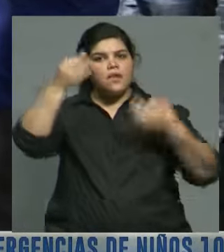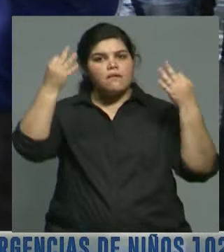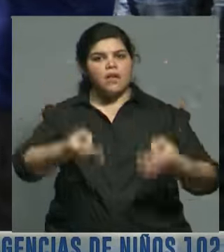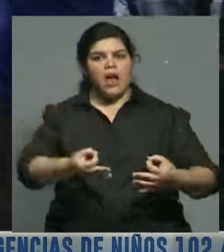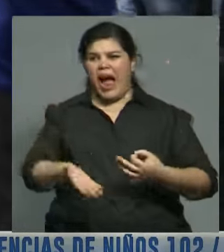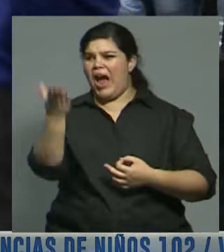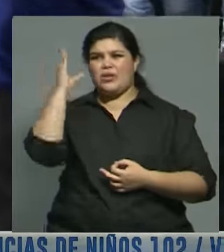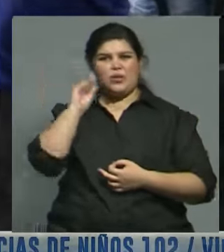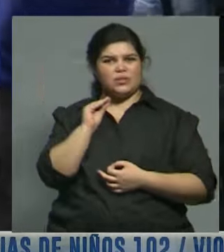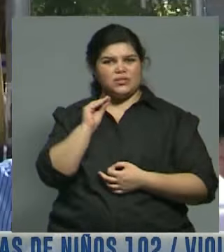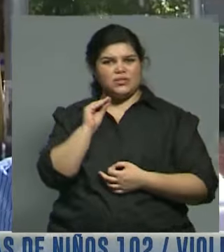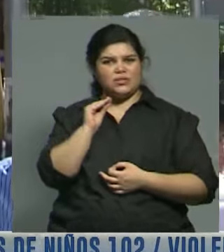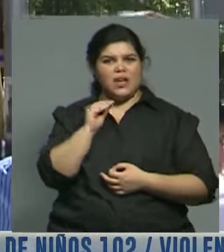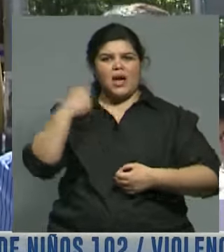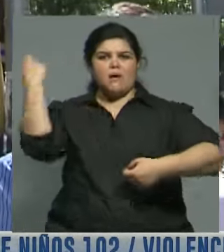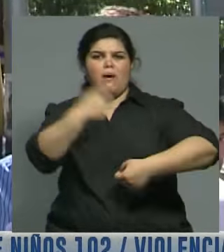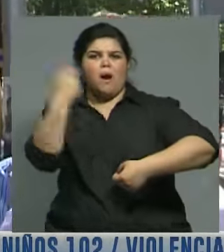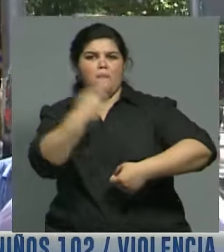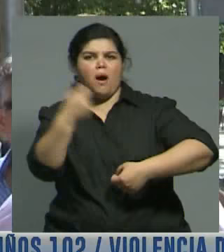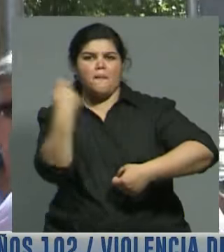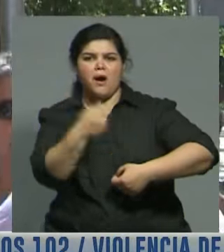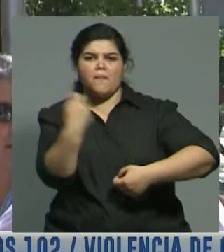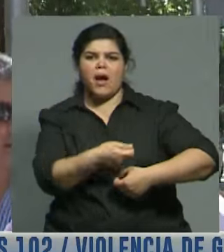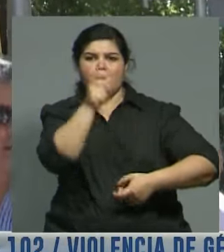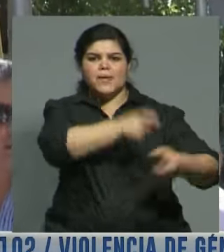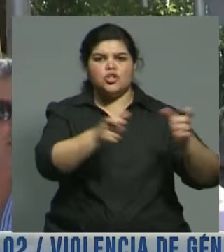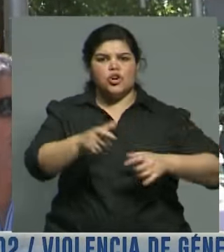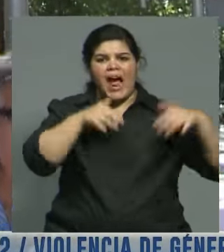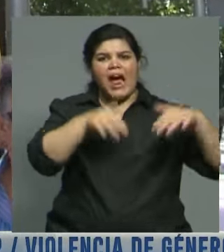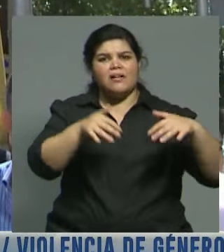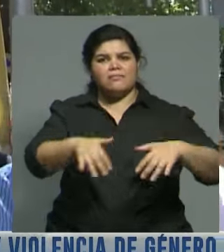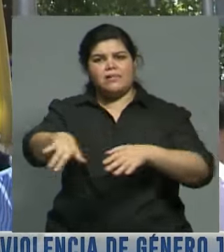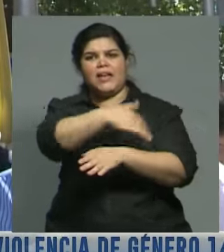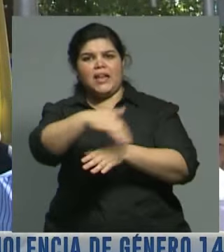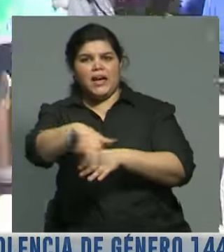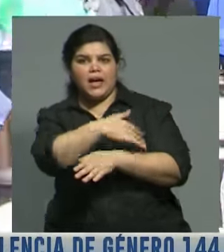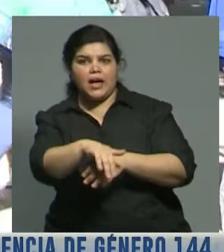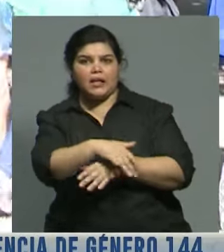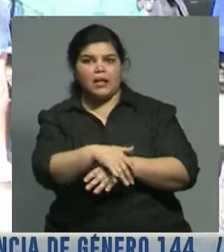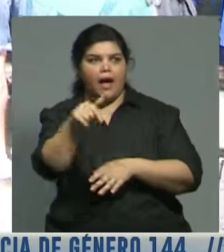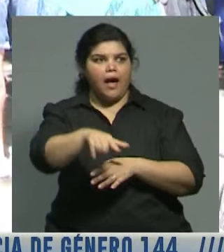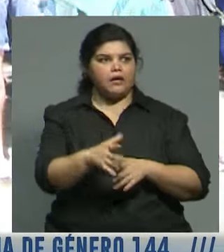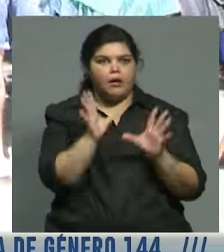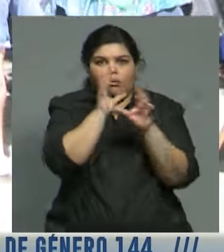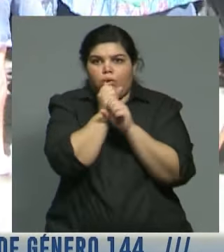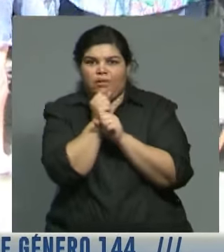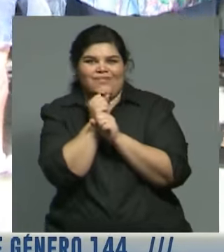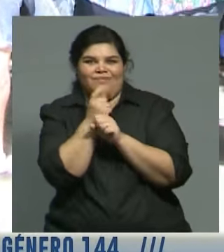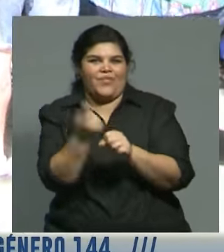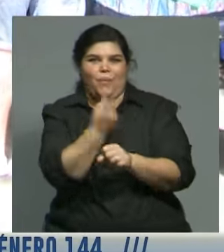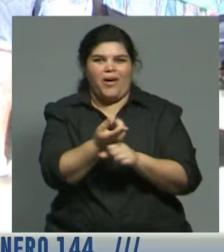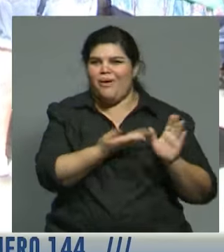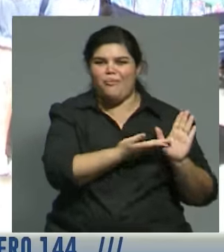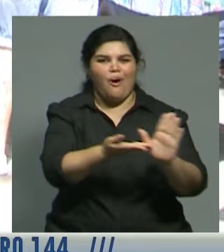anoche, los cacerolazos espontáneos que salieron a la calle, que trataron de ocultarlo y no pudieron. Desde Secretaría Regional,